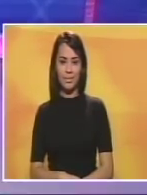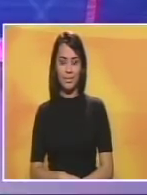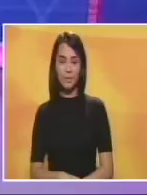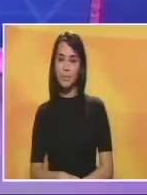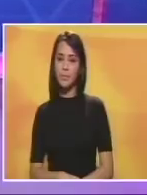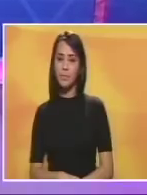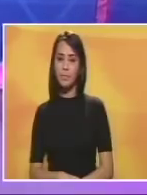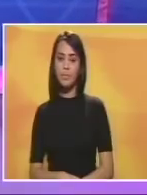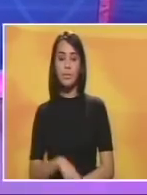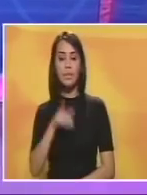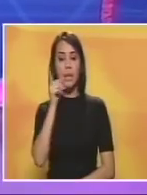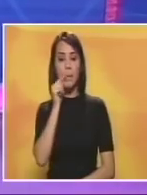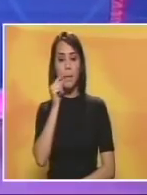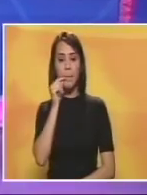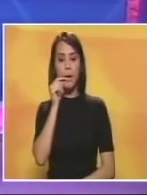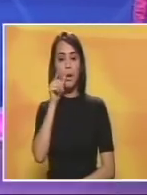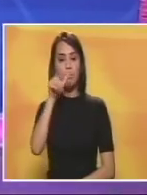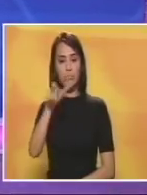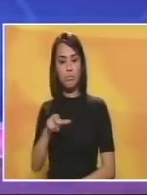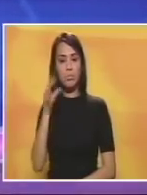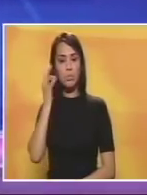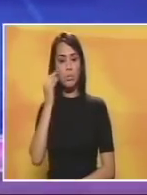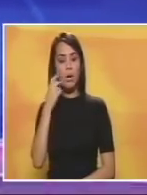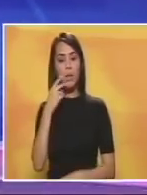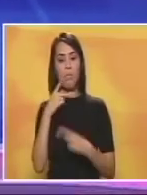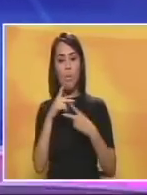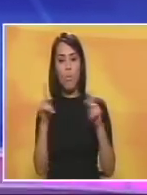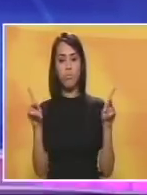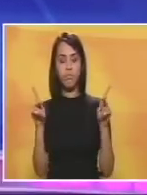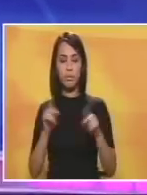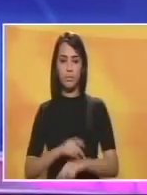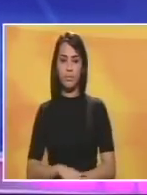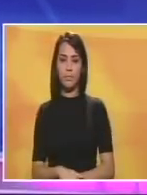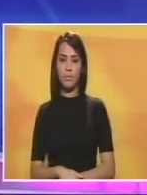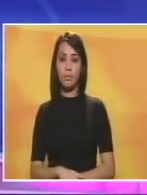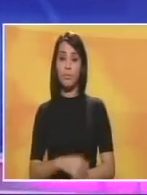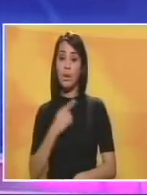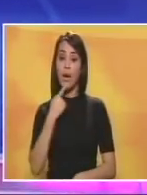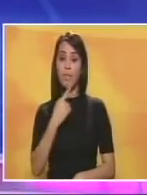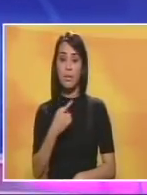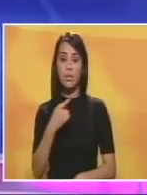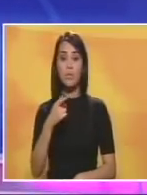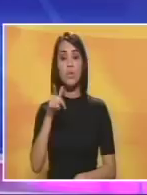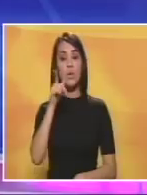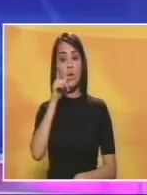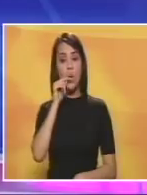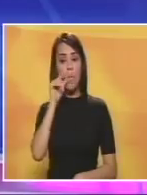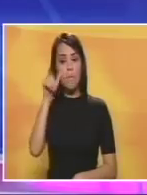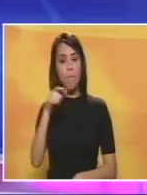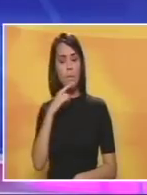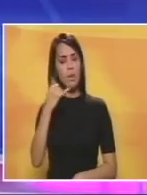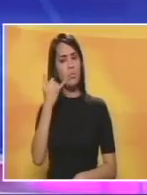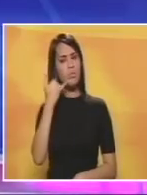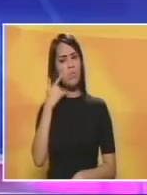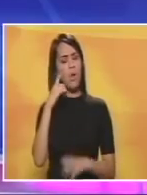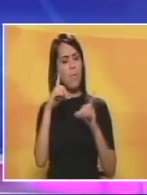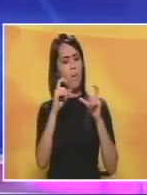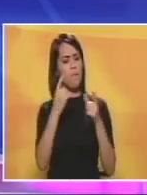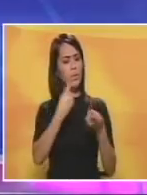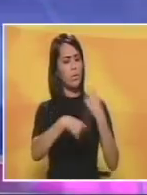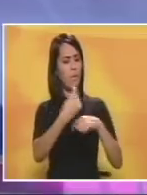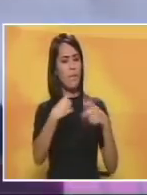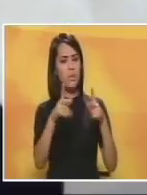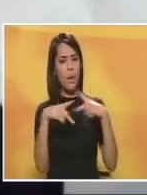El padre de la duquesa de Sussex sigue siendo noticia por sus comentarios públicos. Ahora contó que Harry lo llamó muy disgustado por las fotos que había vendido a la